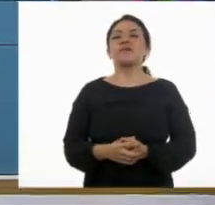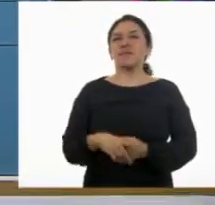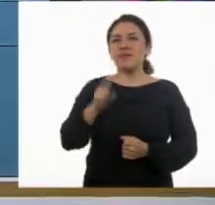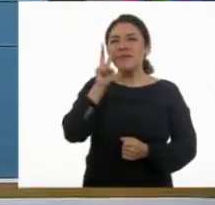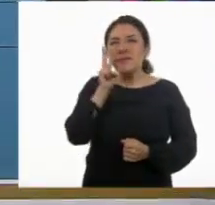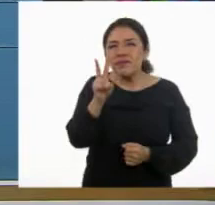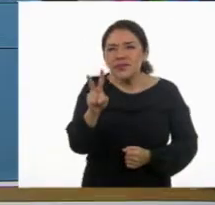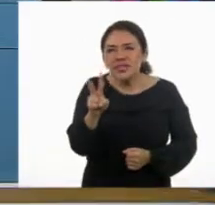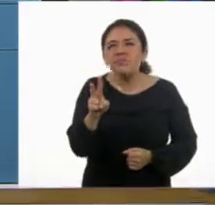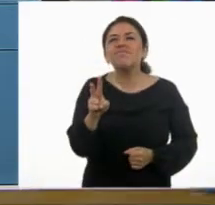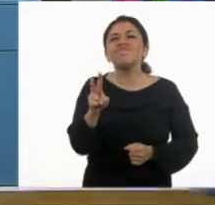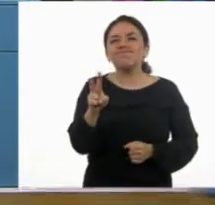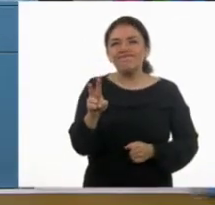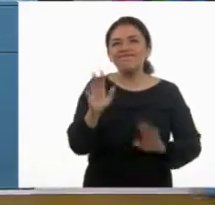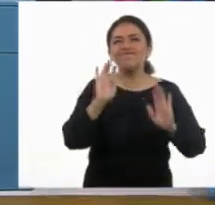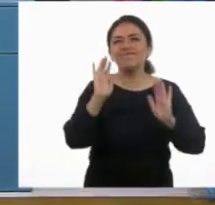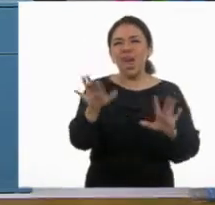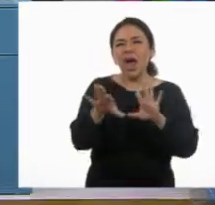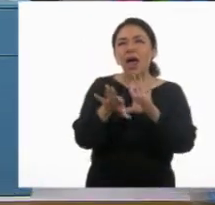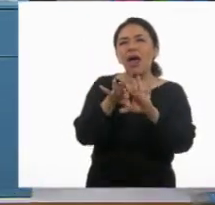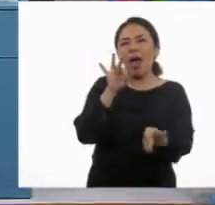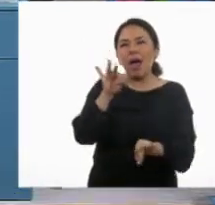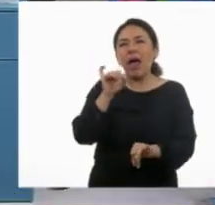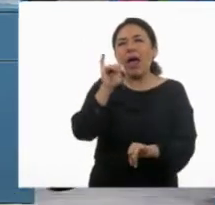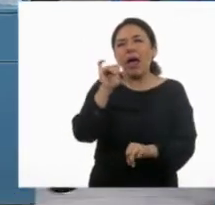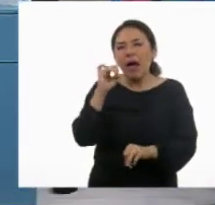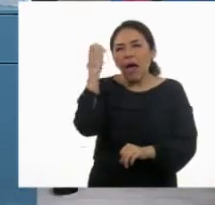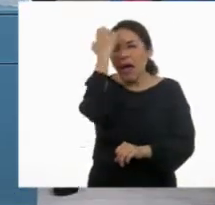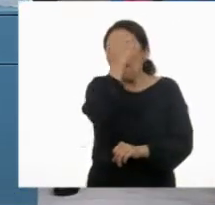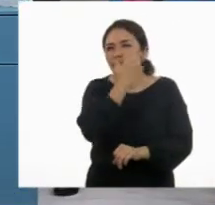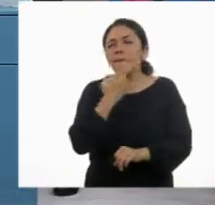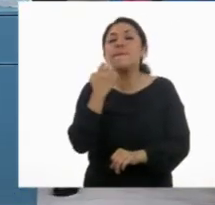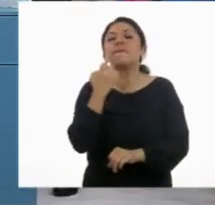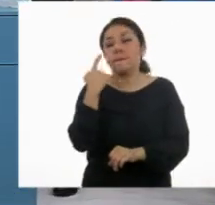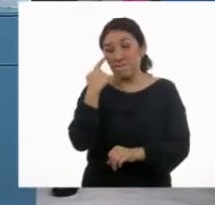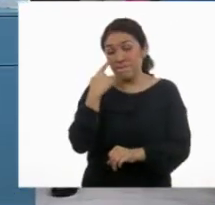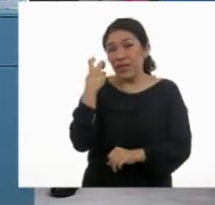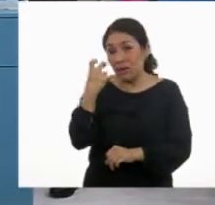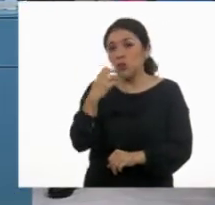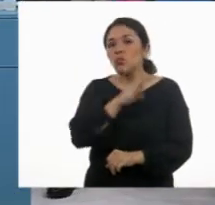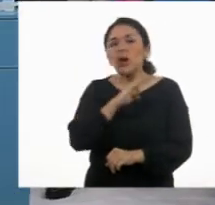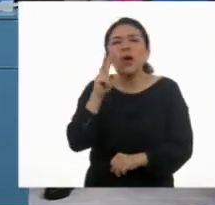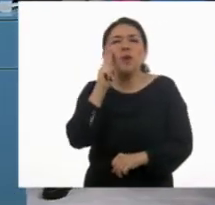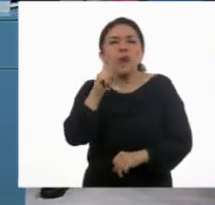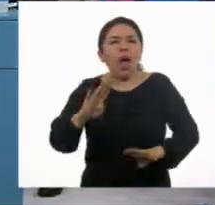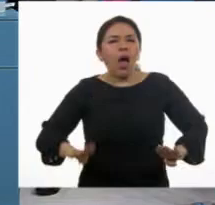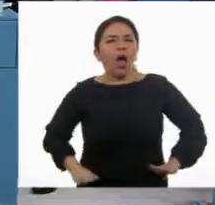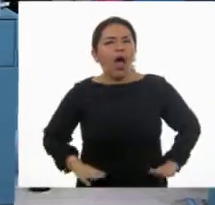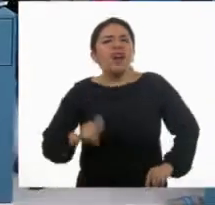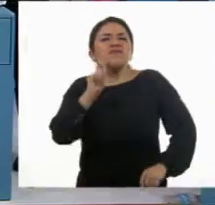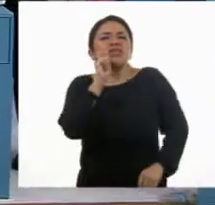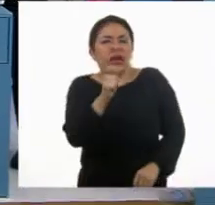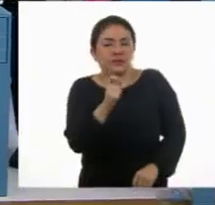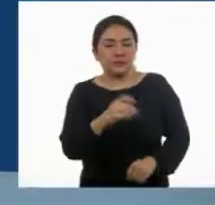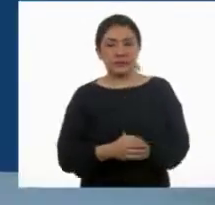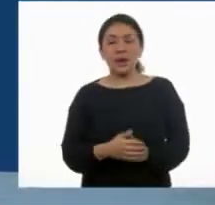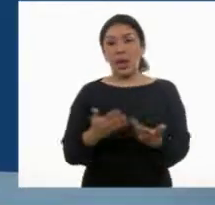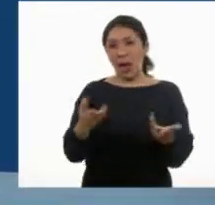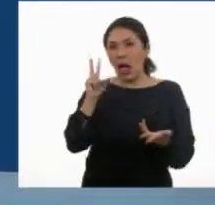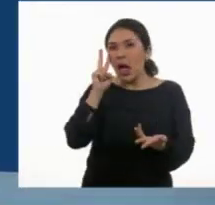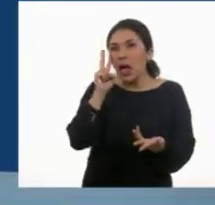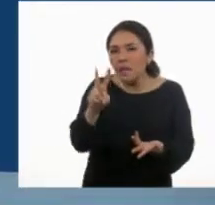Ya vi, maestra. ¿Ya viste, Ton? Sí. ¿Y así qué es lo que podemos comprobar? Bueno,